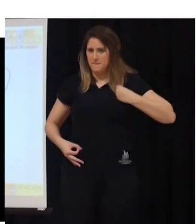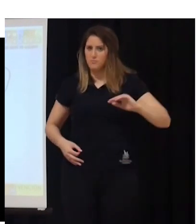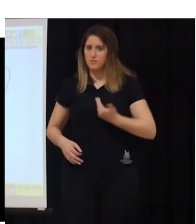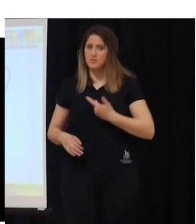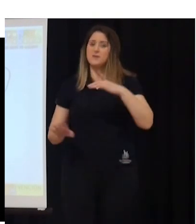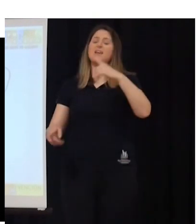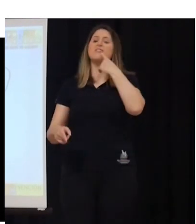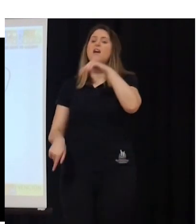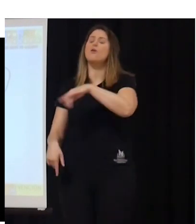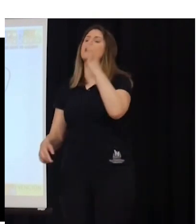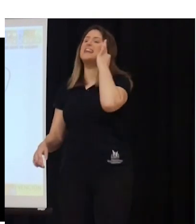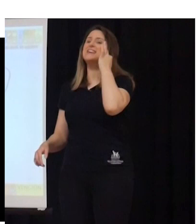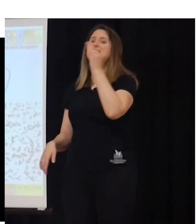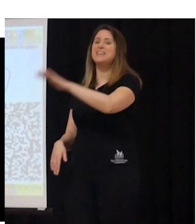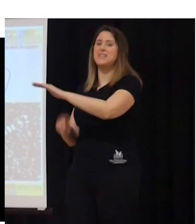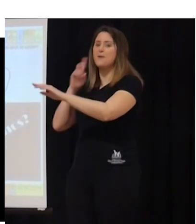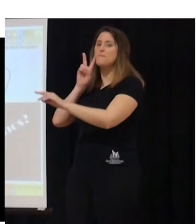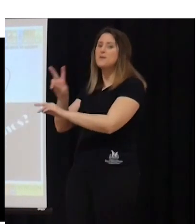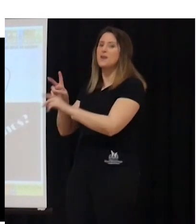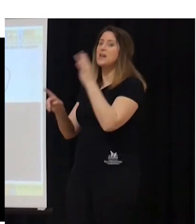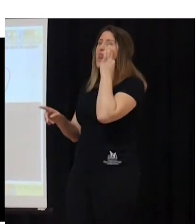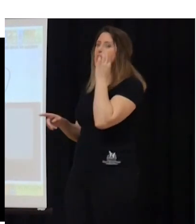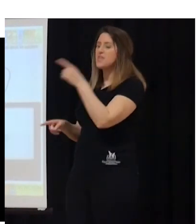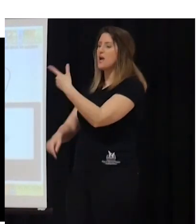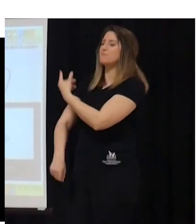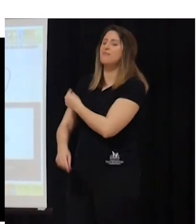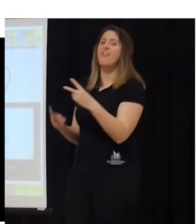las niñas. Pues miren, no para las niñas.